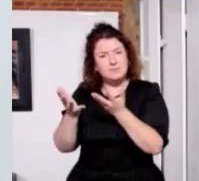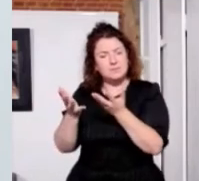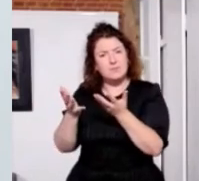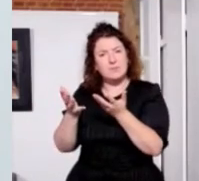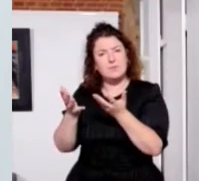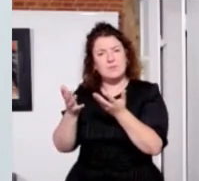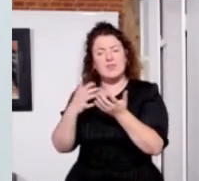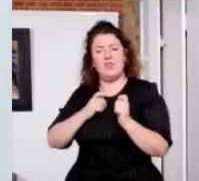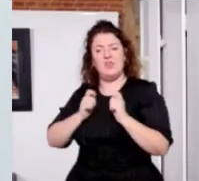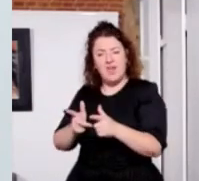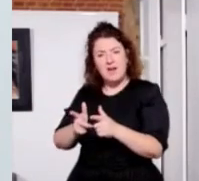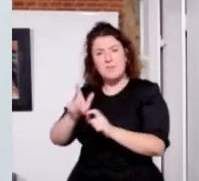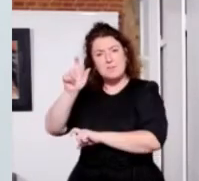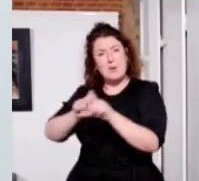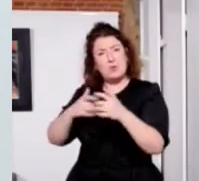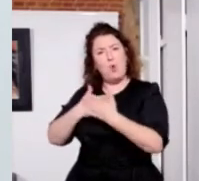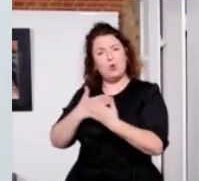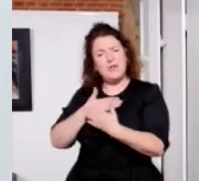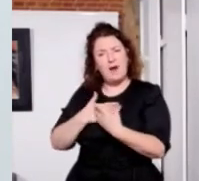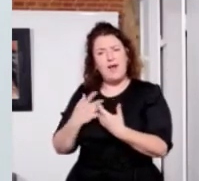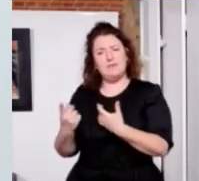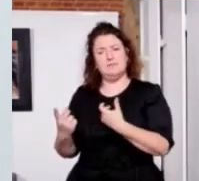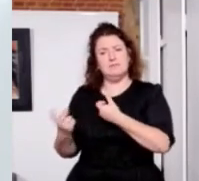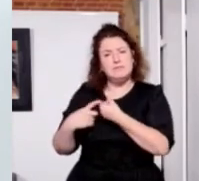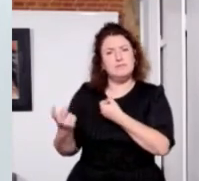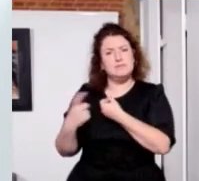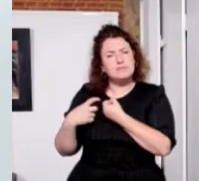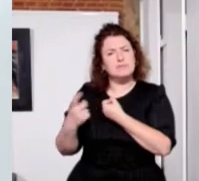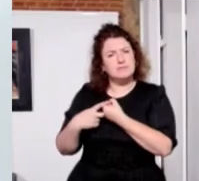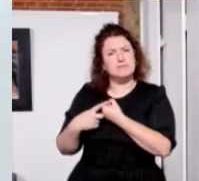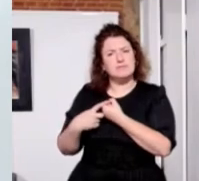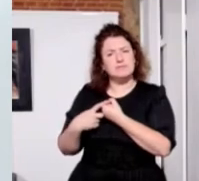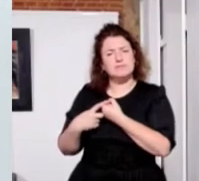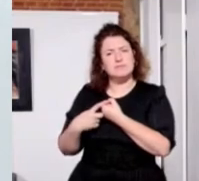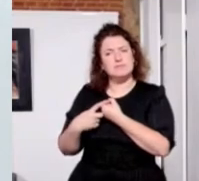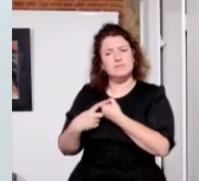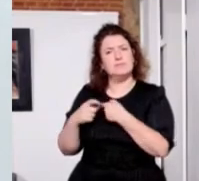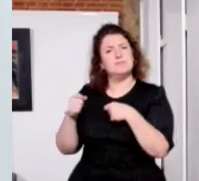la posibilidad a las personas voluntarias a también estar en los